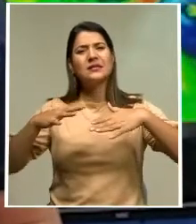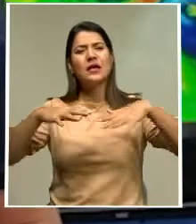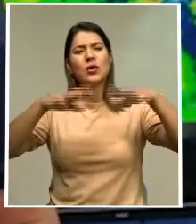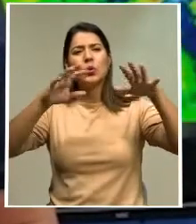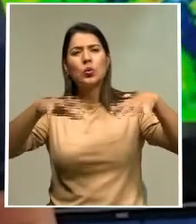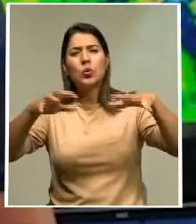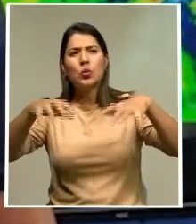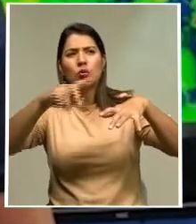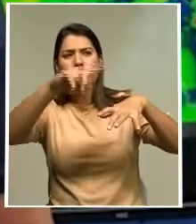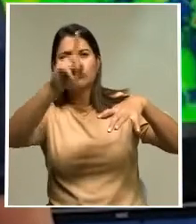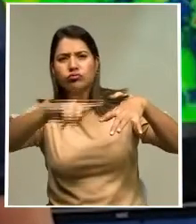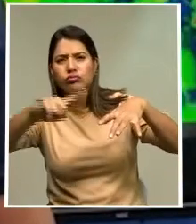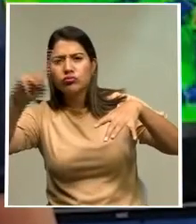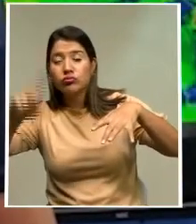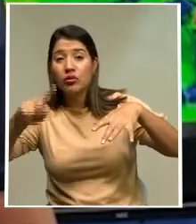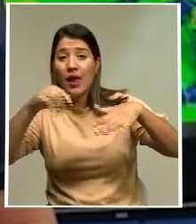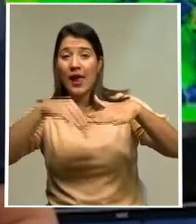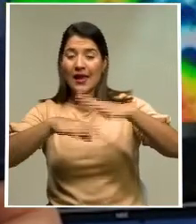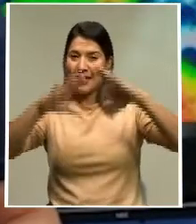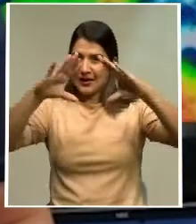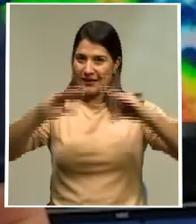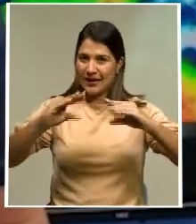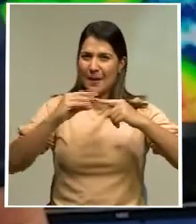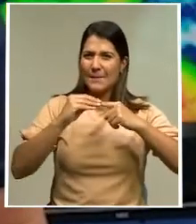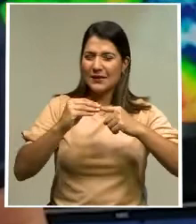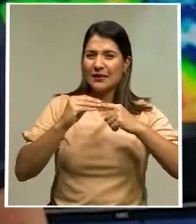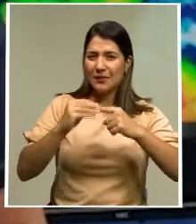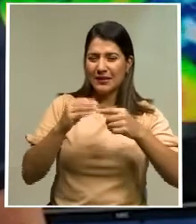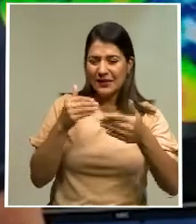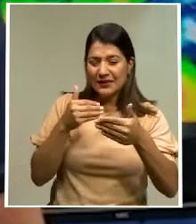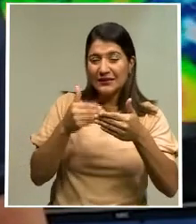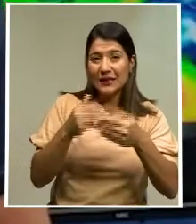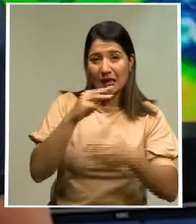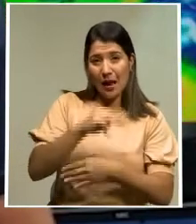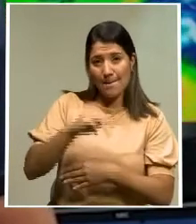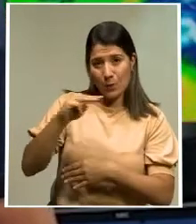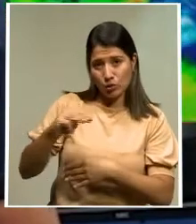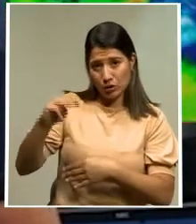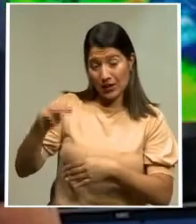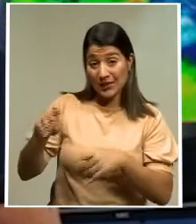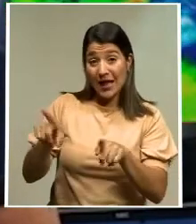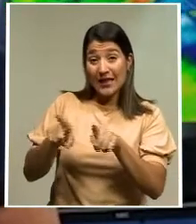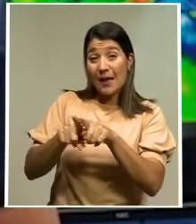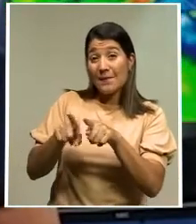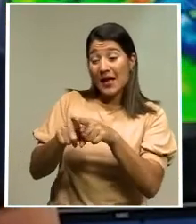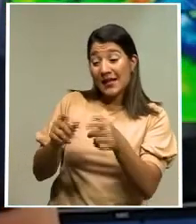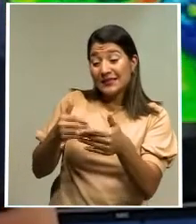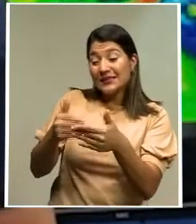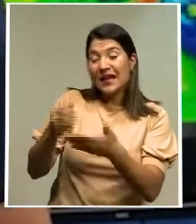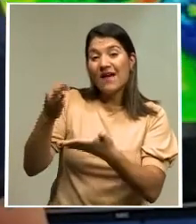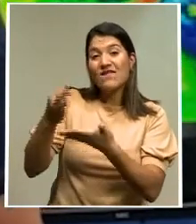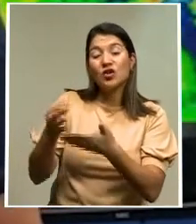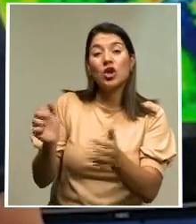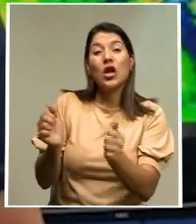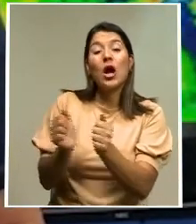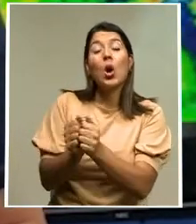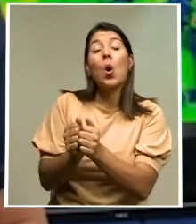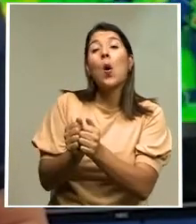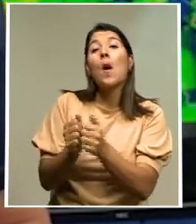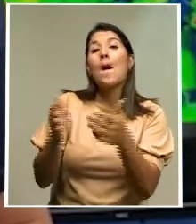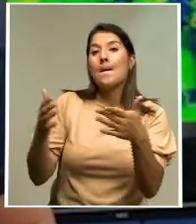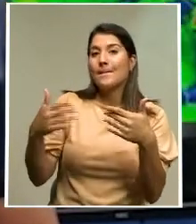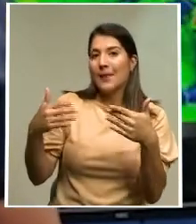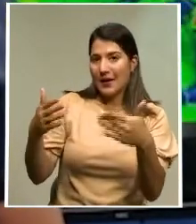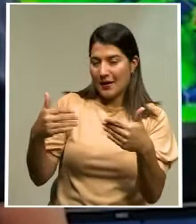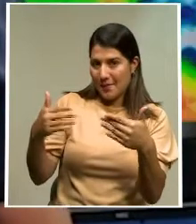periodo de la tarde, particularmente en la cercanía de las partes montañosas y también en la cercanía de la frontera con Panamá puede haber lluvias localizadas un